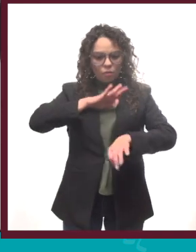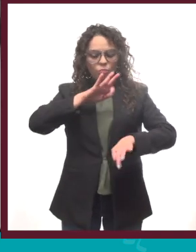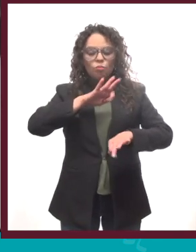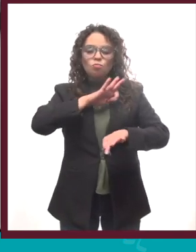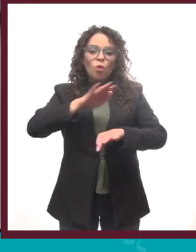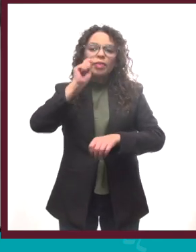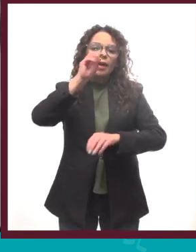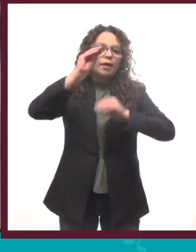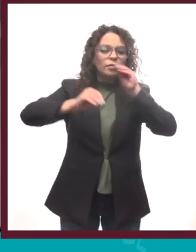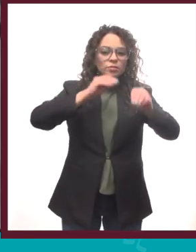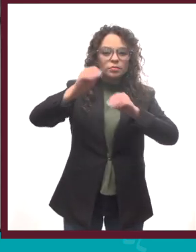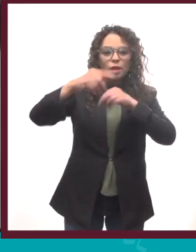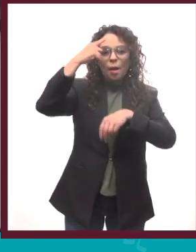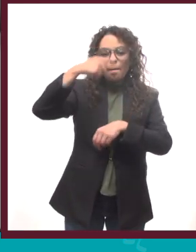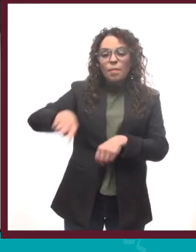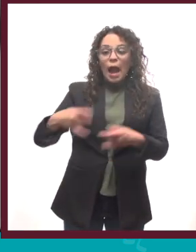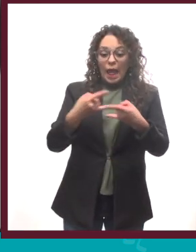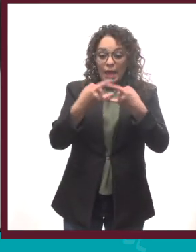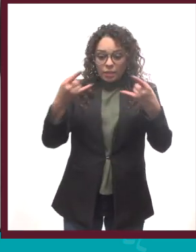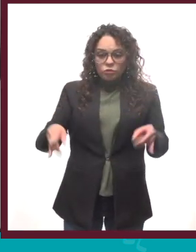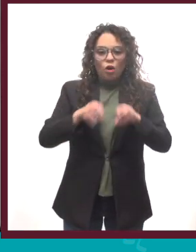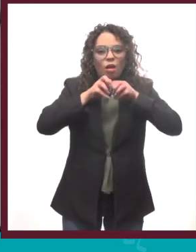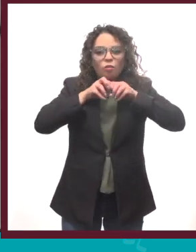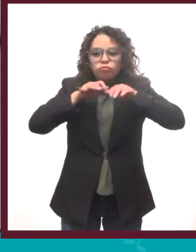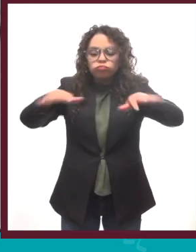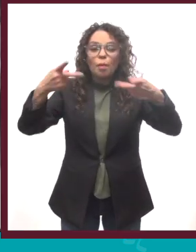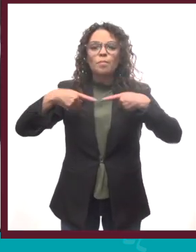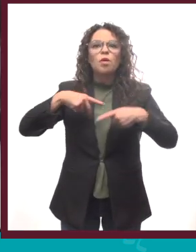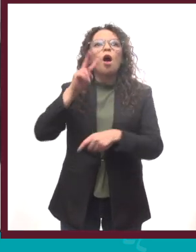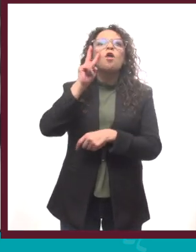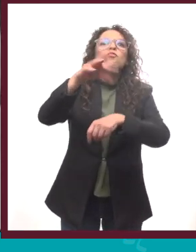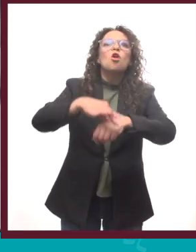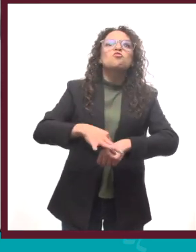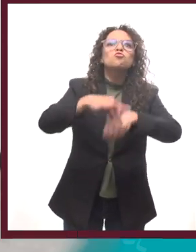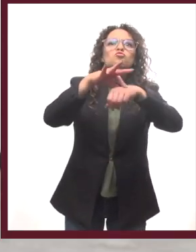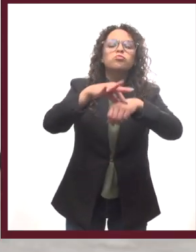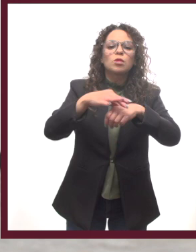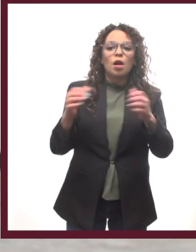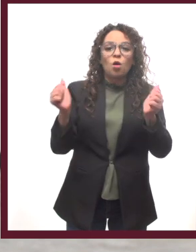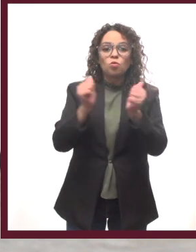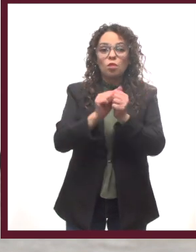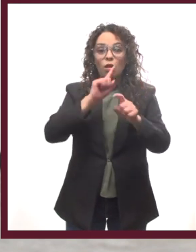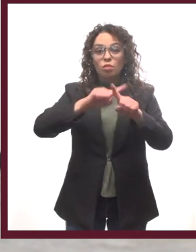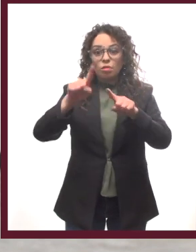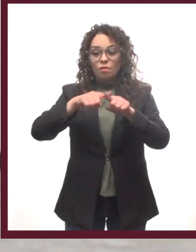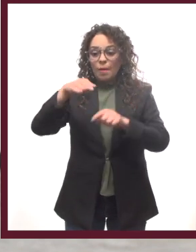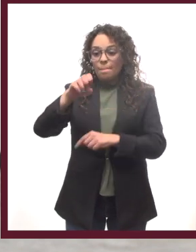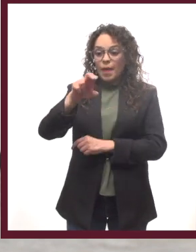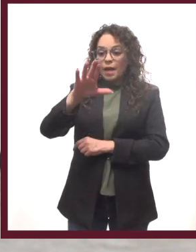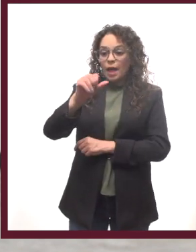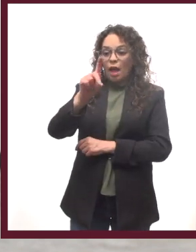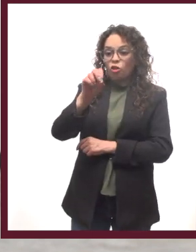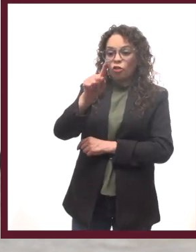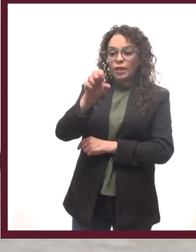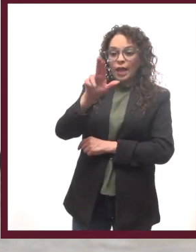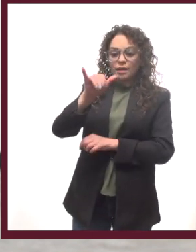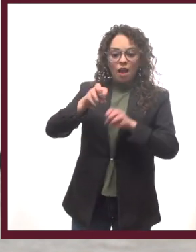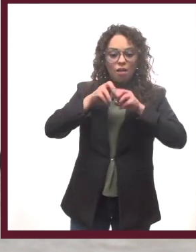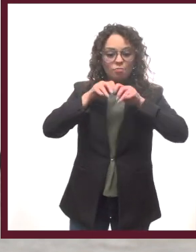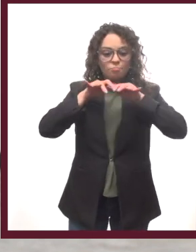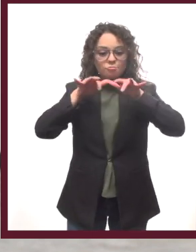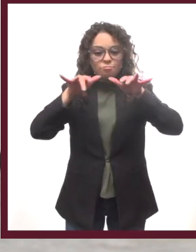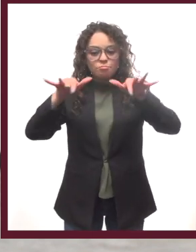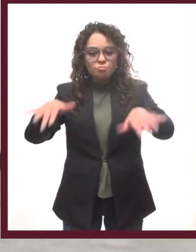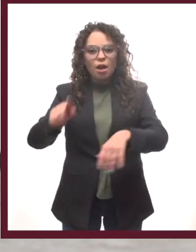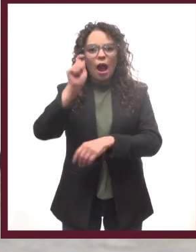historia y conectar con el público. Por más efectos especiales y mercadotecnia, seguimos dejándonos seducir por una historia